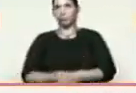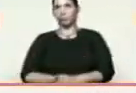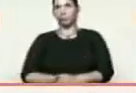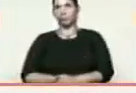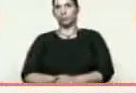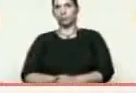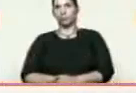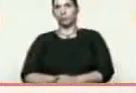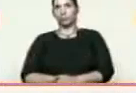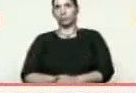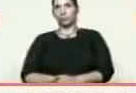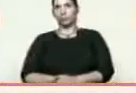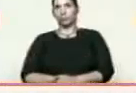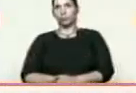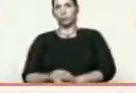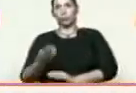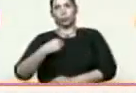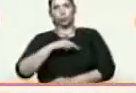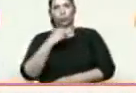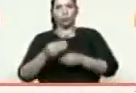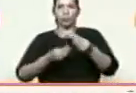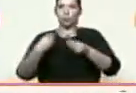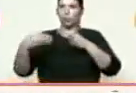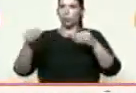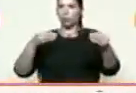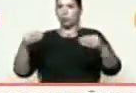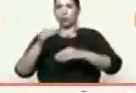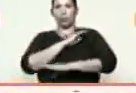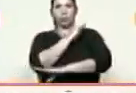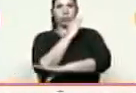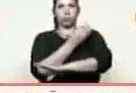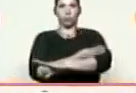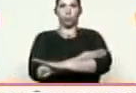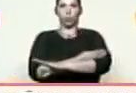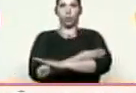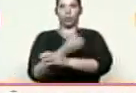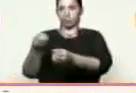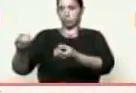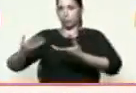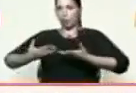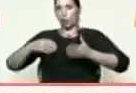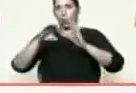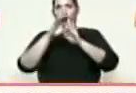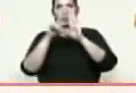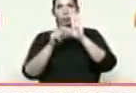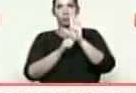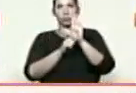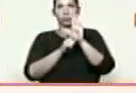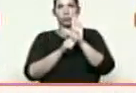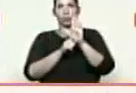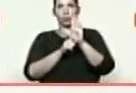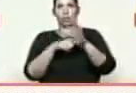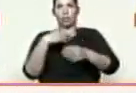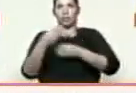muy moderados en el uso del poder que nos da la Constitución. Si lo hubiésemos aplicado